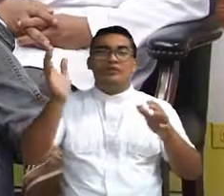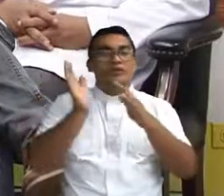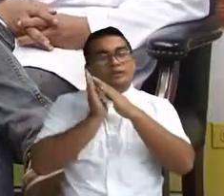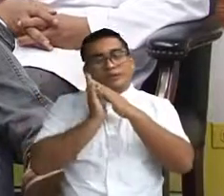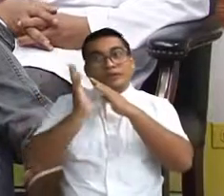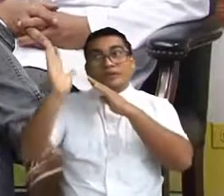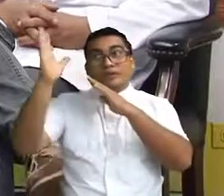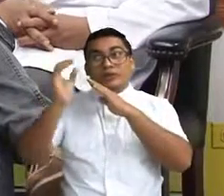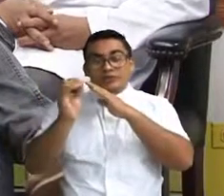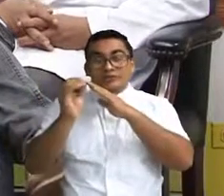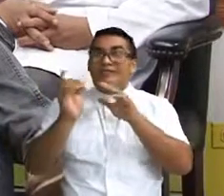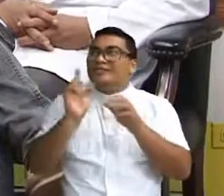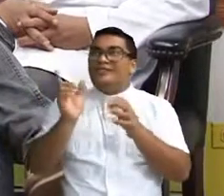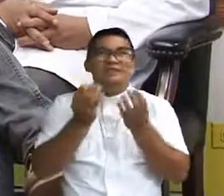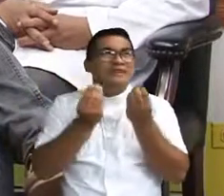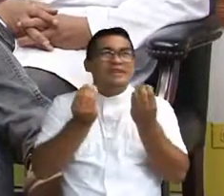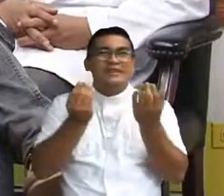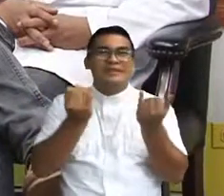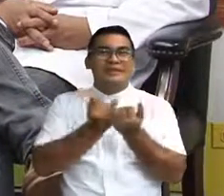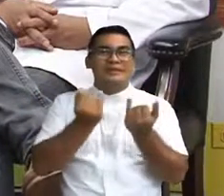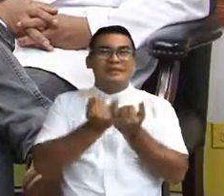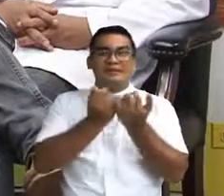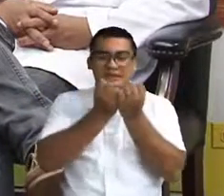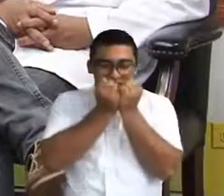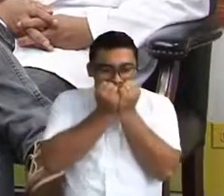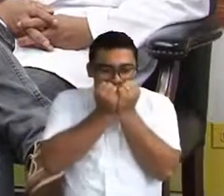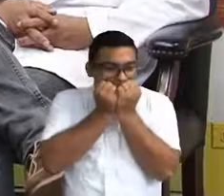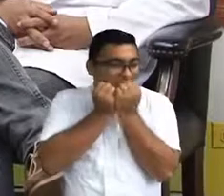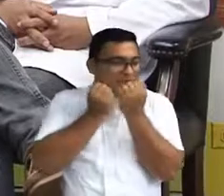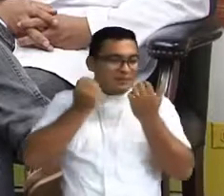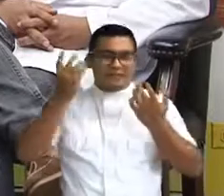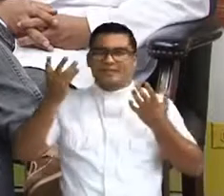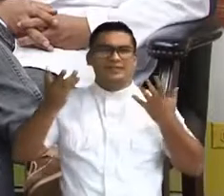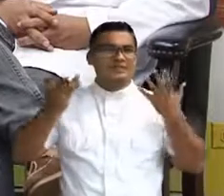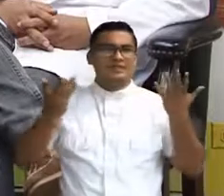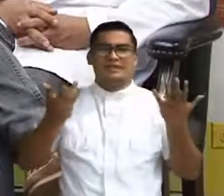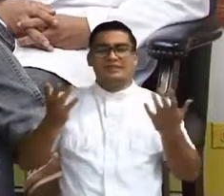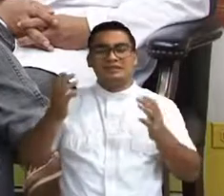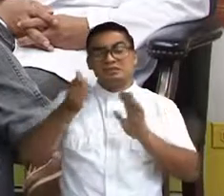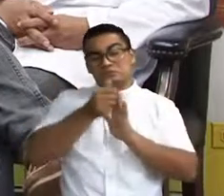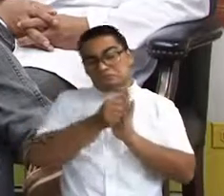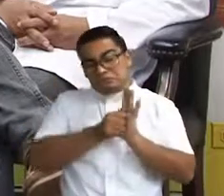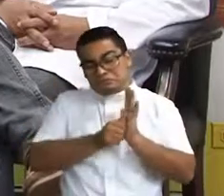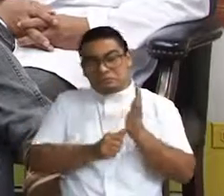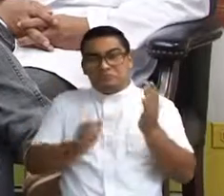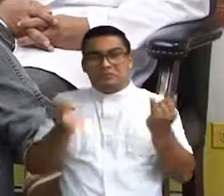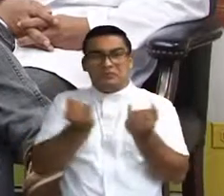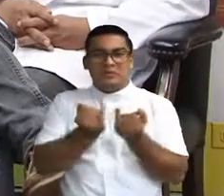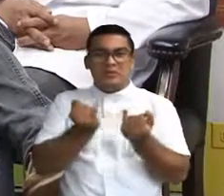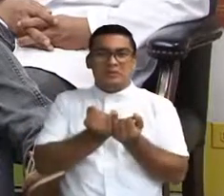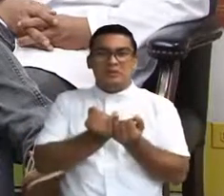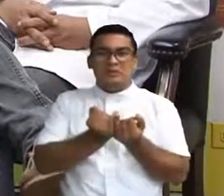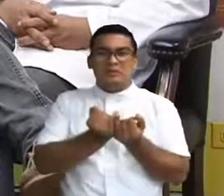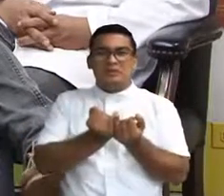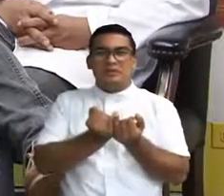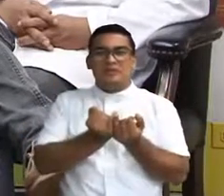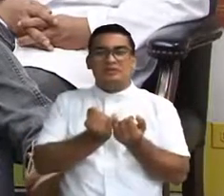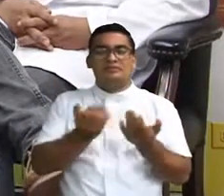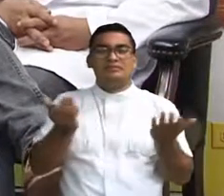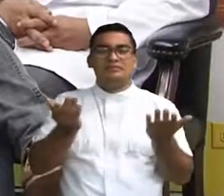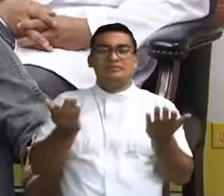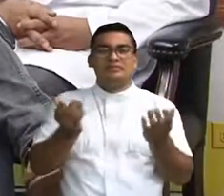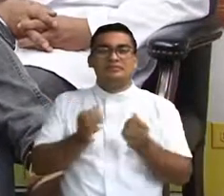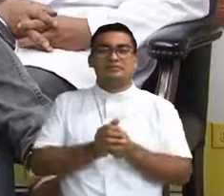diferentes etapas. ¿Ansiedad, ataque de pánico, depresión, son las mismas cosas o difieren?